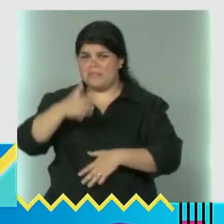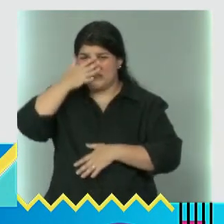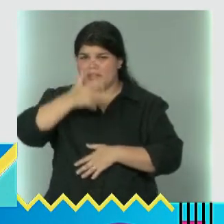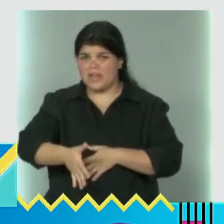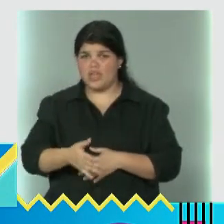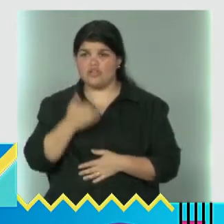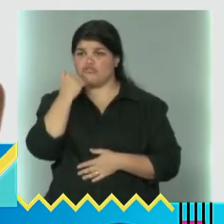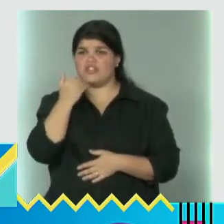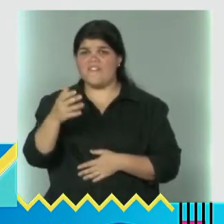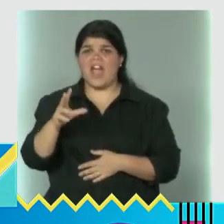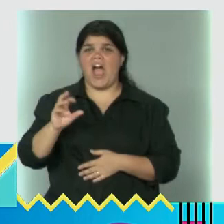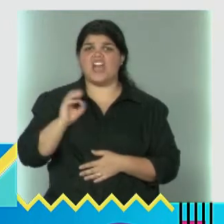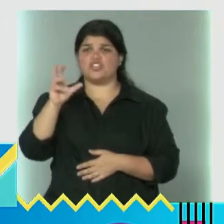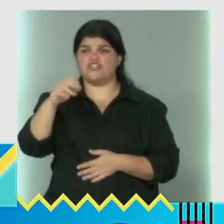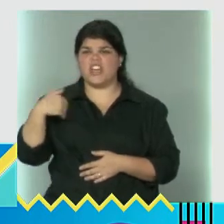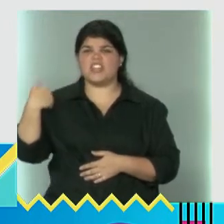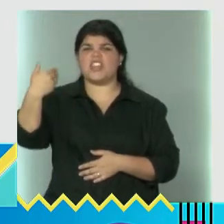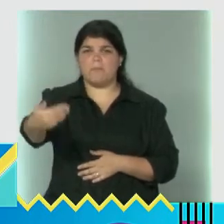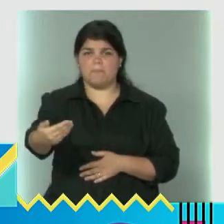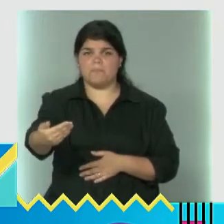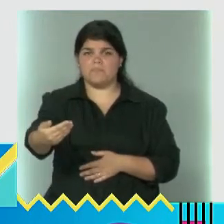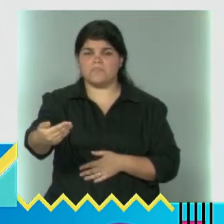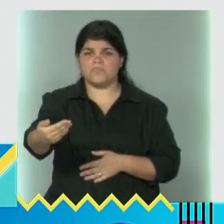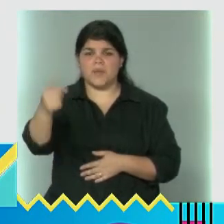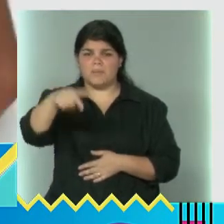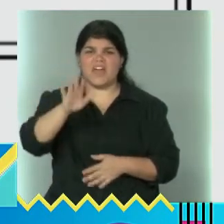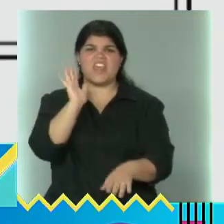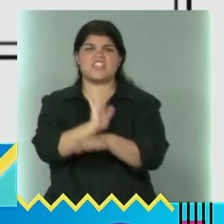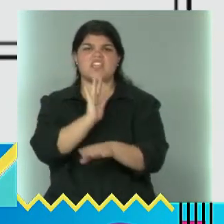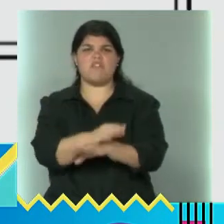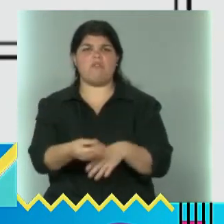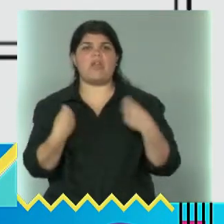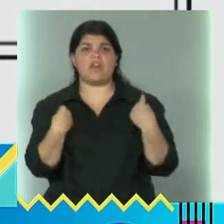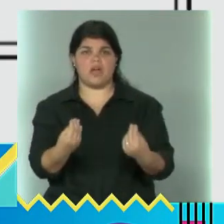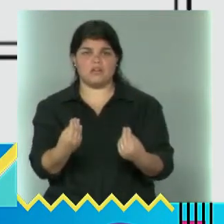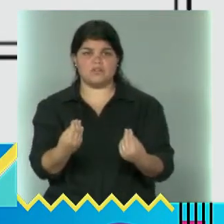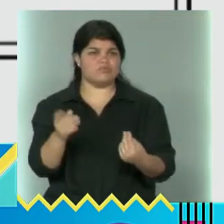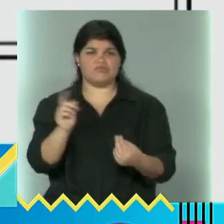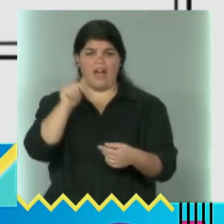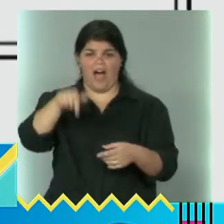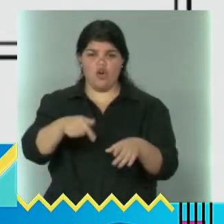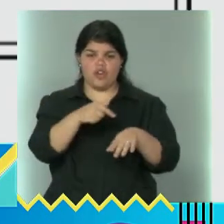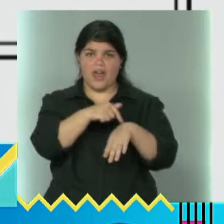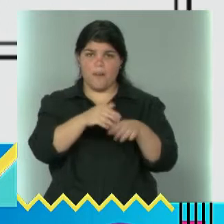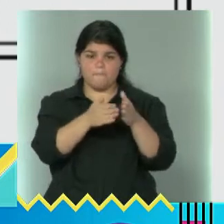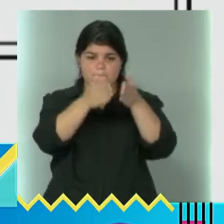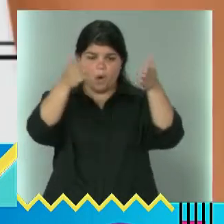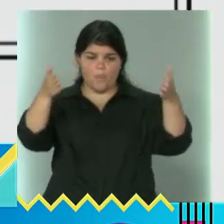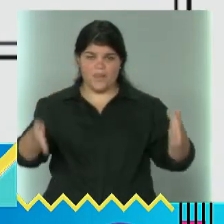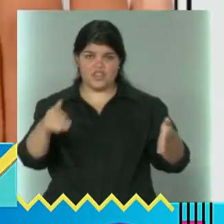30 años más para definirnos. Si hay algo que esta era ha cambiado es el concepto del tiempo, la